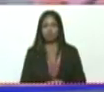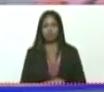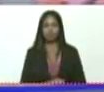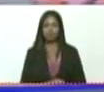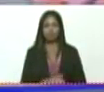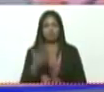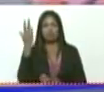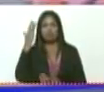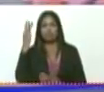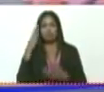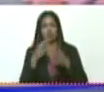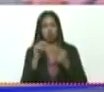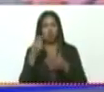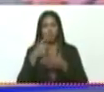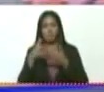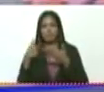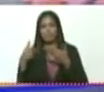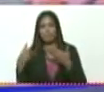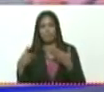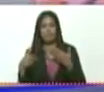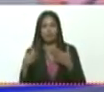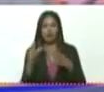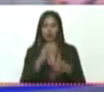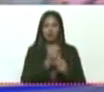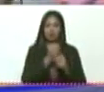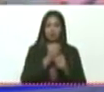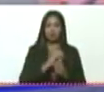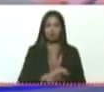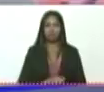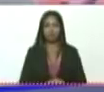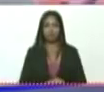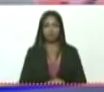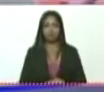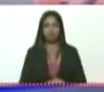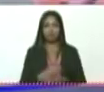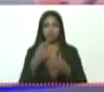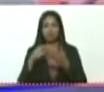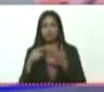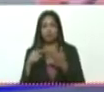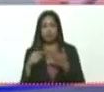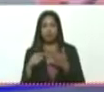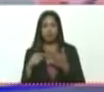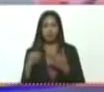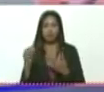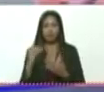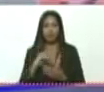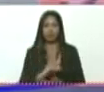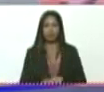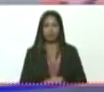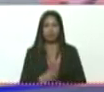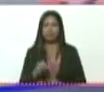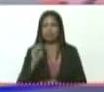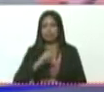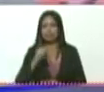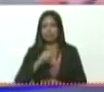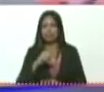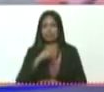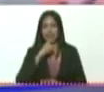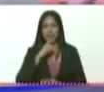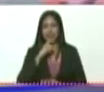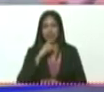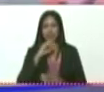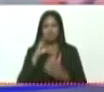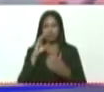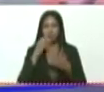todos los que eran y los capturamos. Hay otros huyendo. Es evidente la